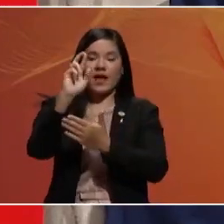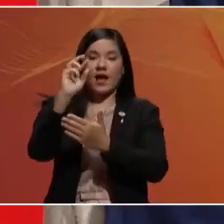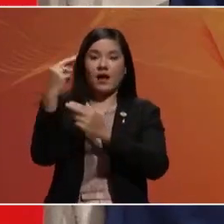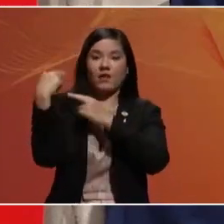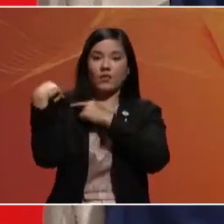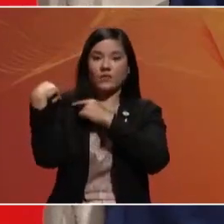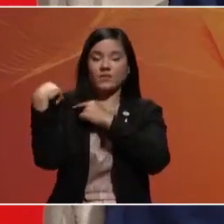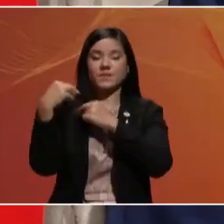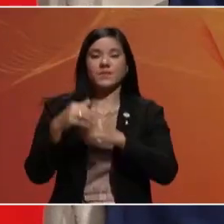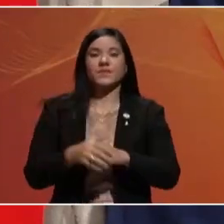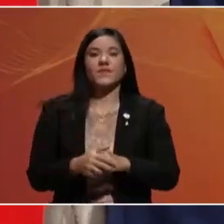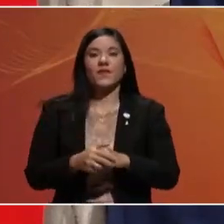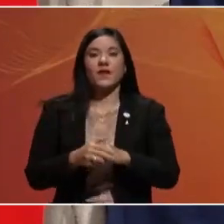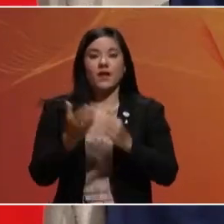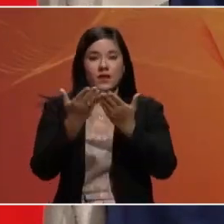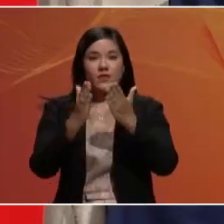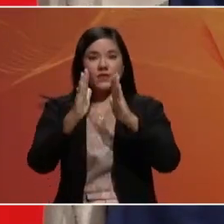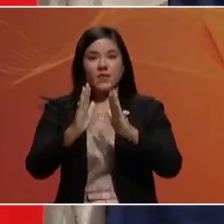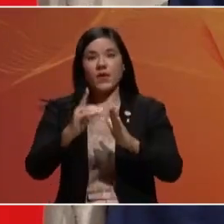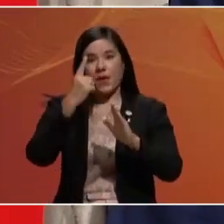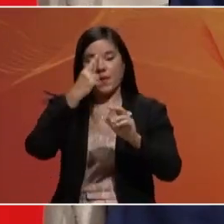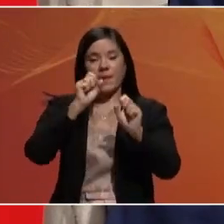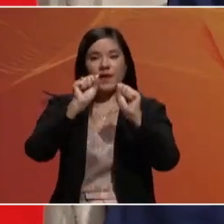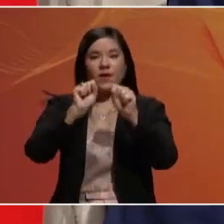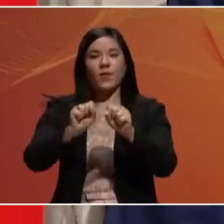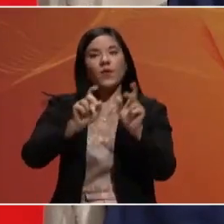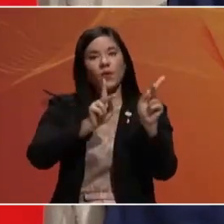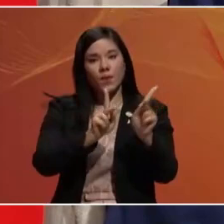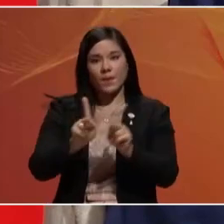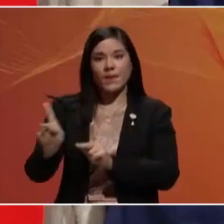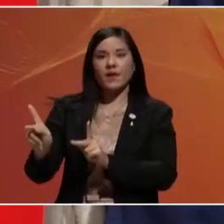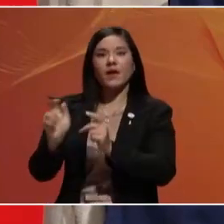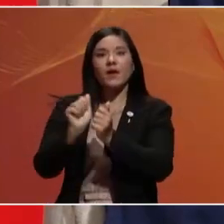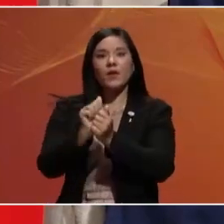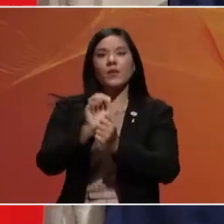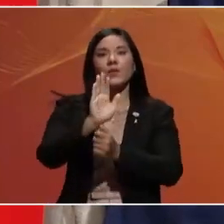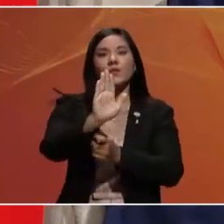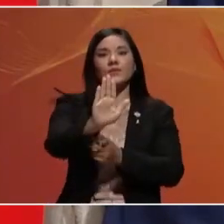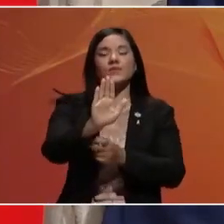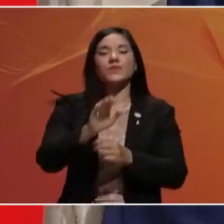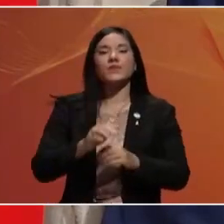de las autoridades a los servidores para que puedan cumplir con sus